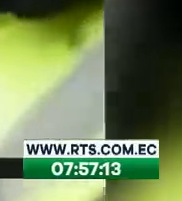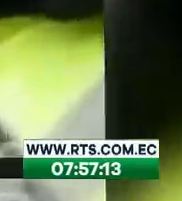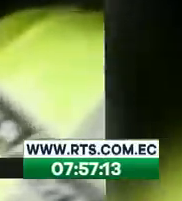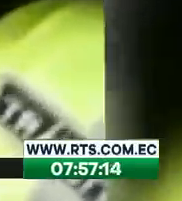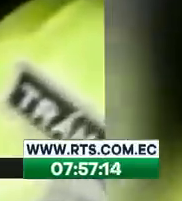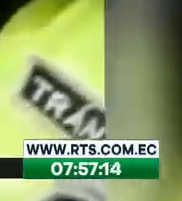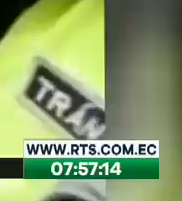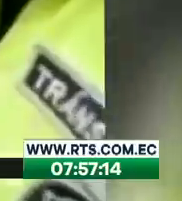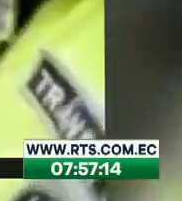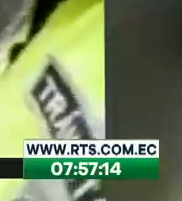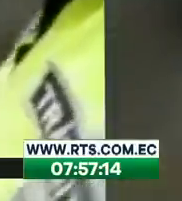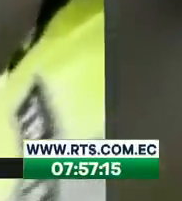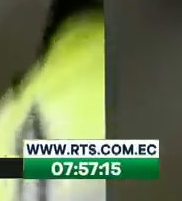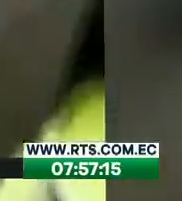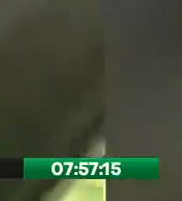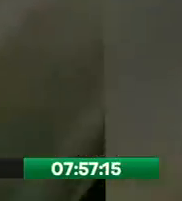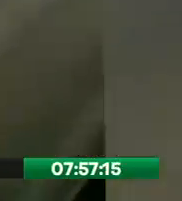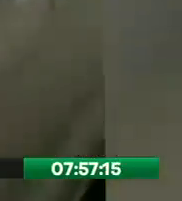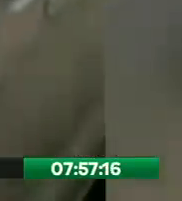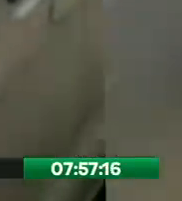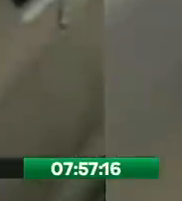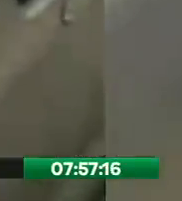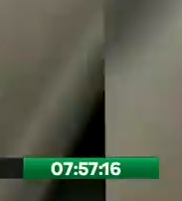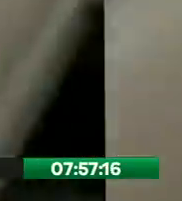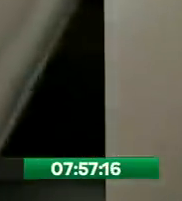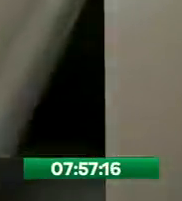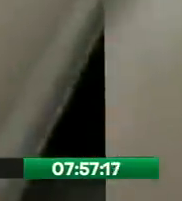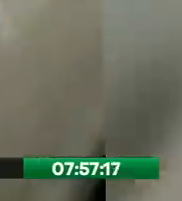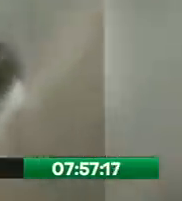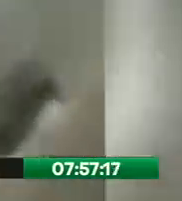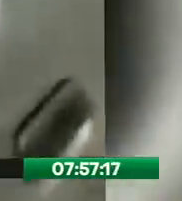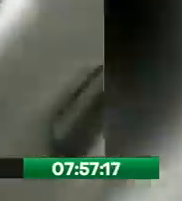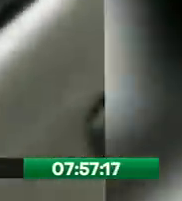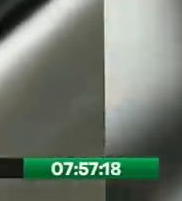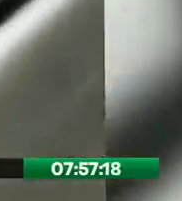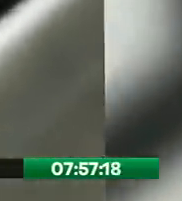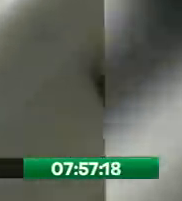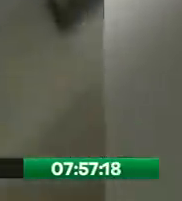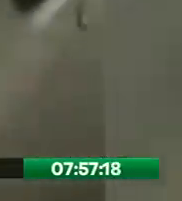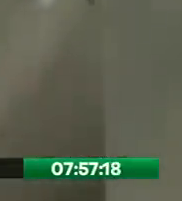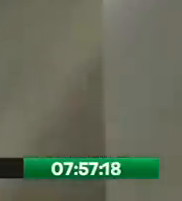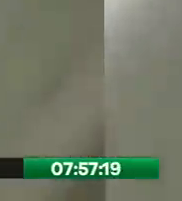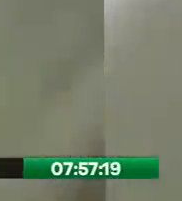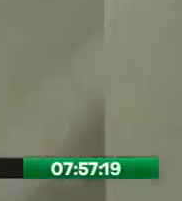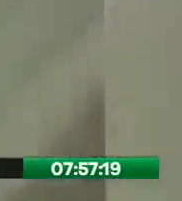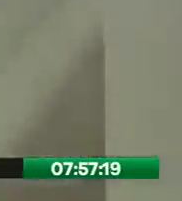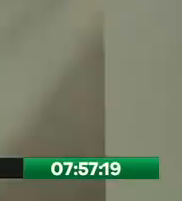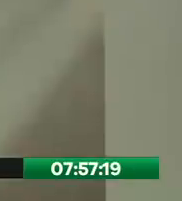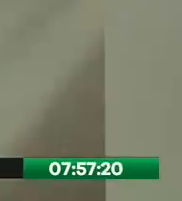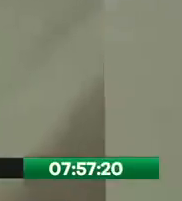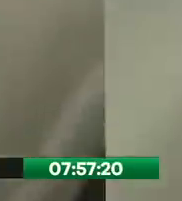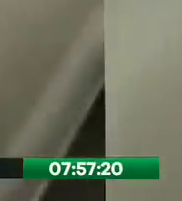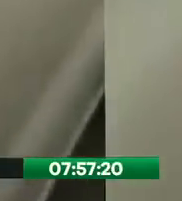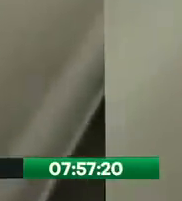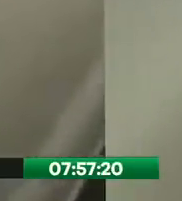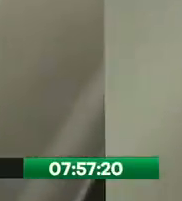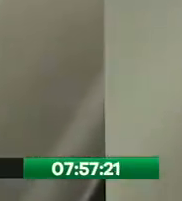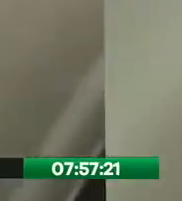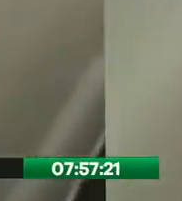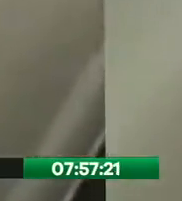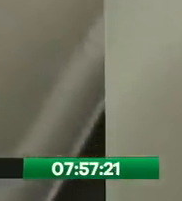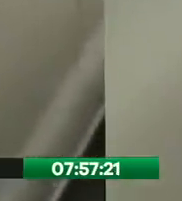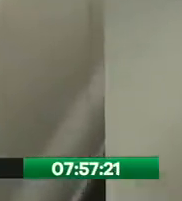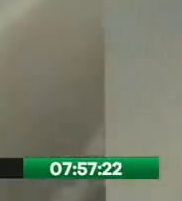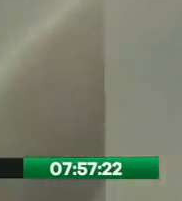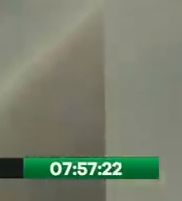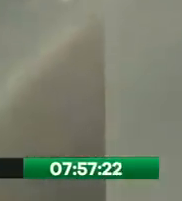video que se ha viralizado en las redes sociales también. Vamos. Por eso toma, señor, usted. Viralizado. Mire usted, este